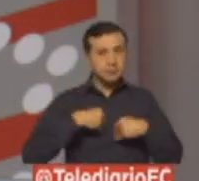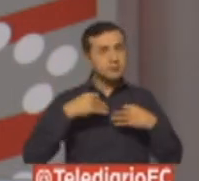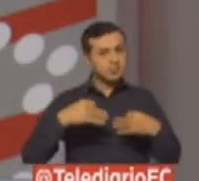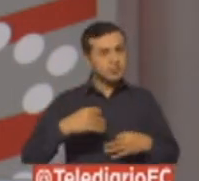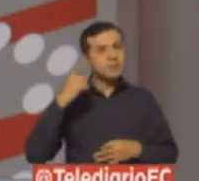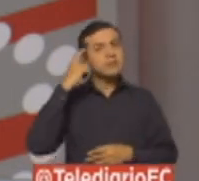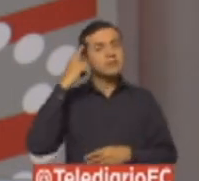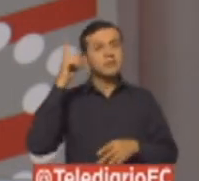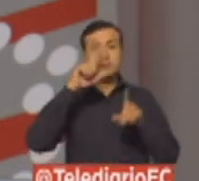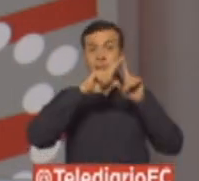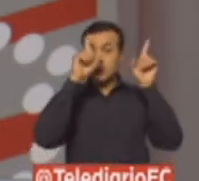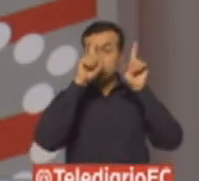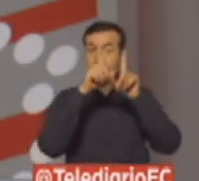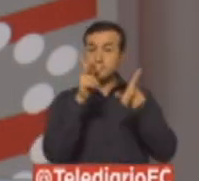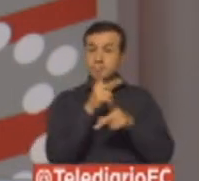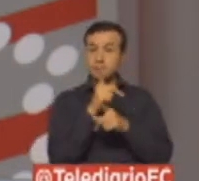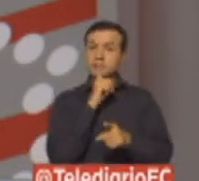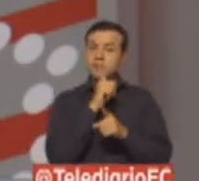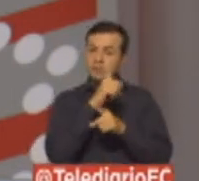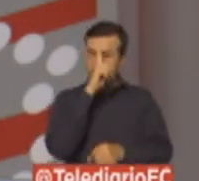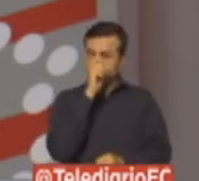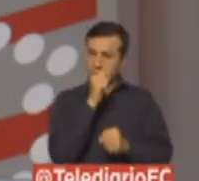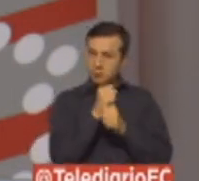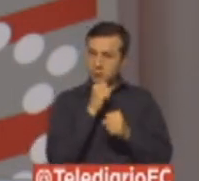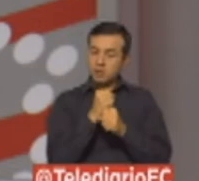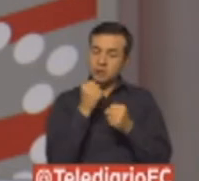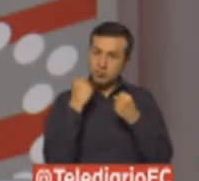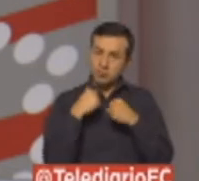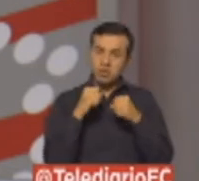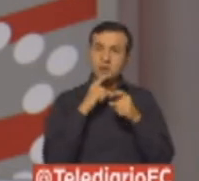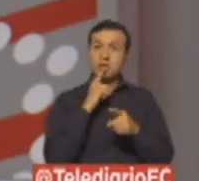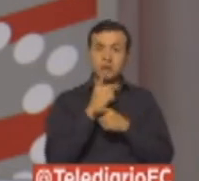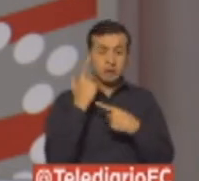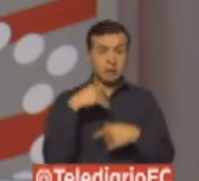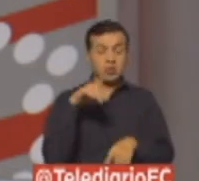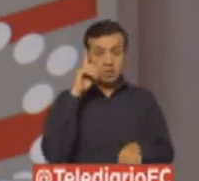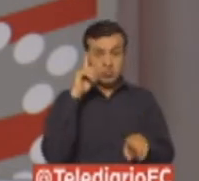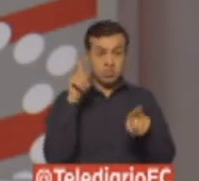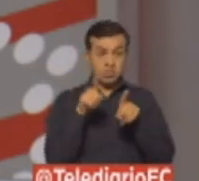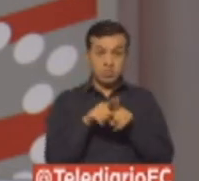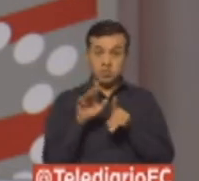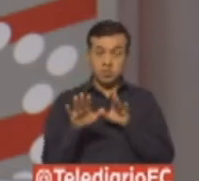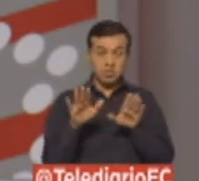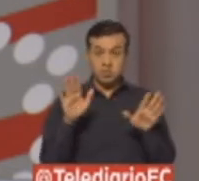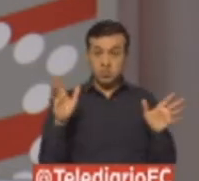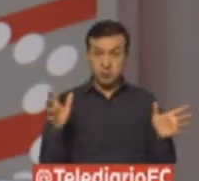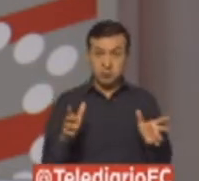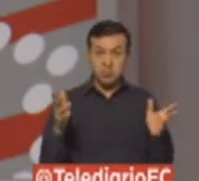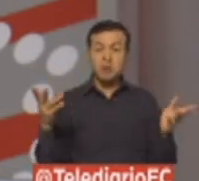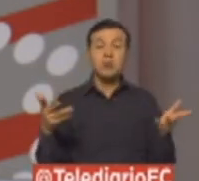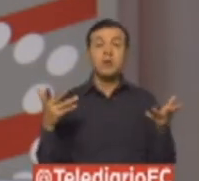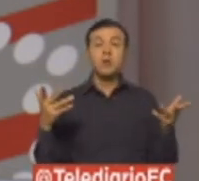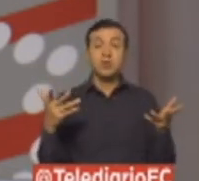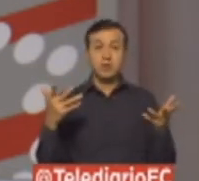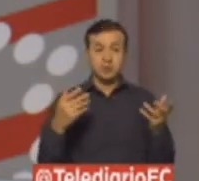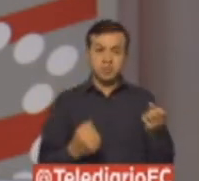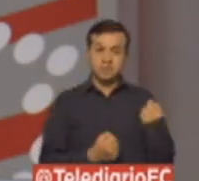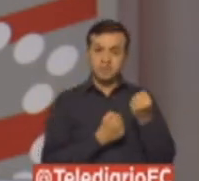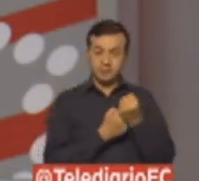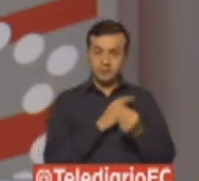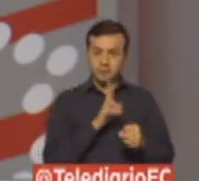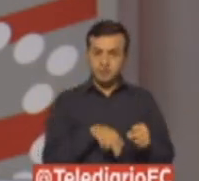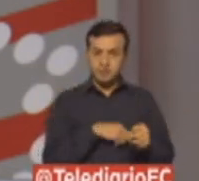creo que hay el sector productivo va a trabajar fuertemente hay acuerdos también muy claros se llaman las contribuciones